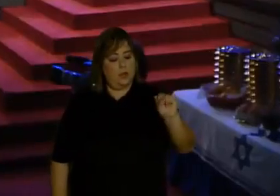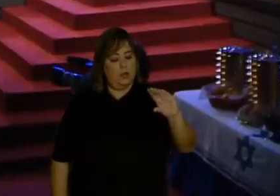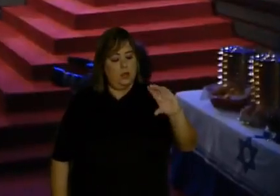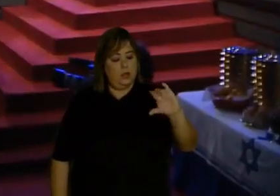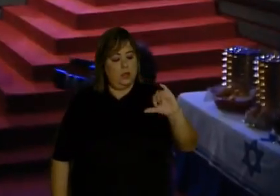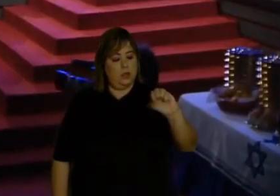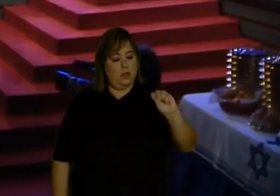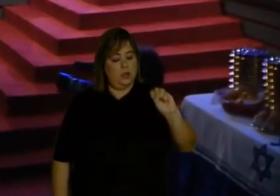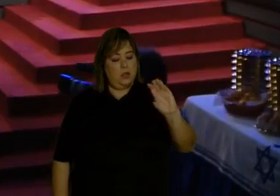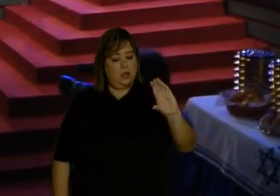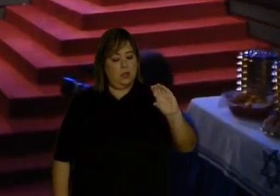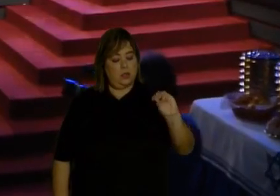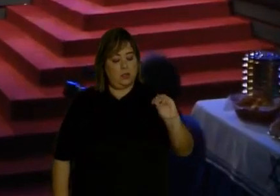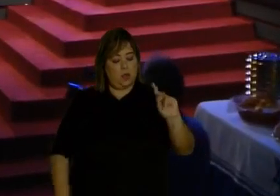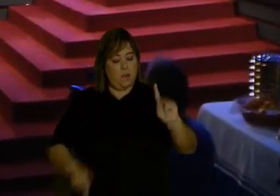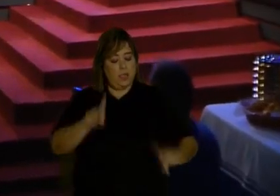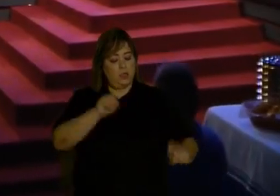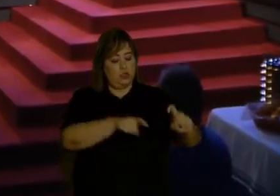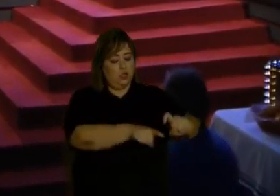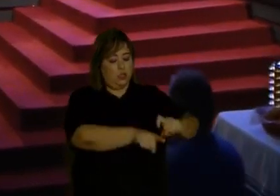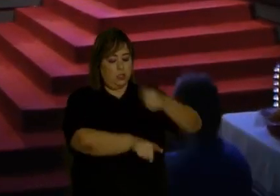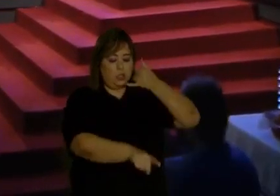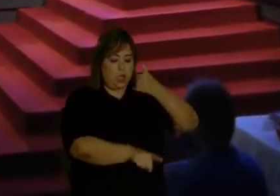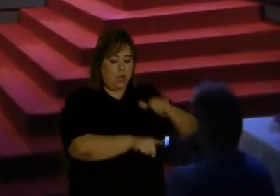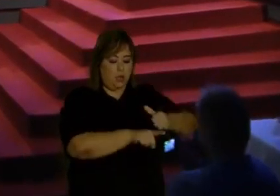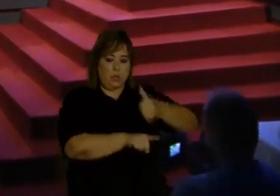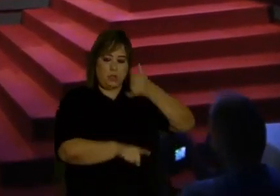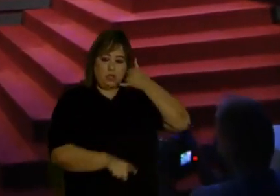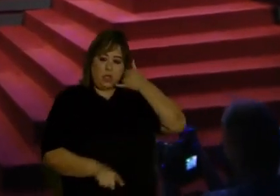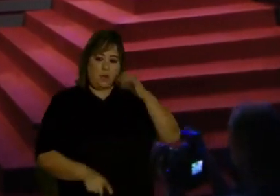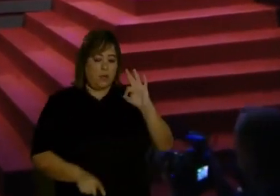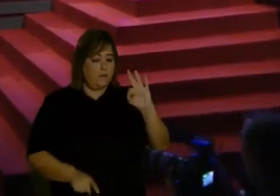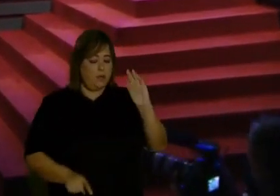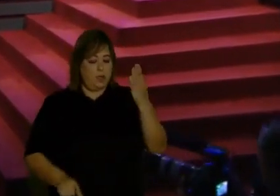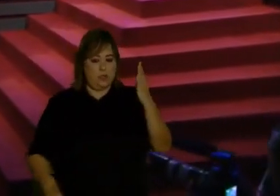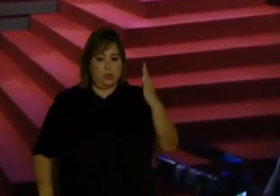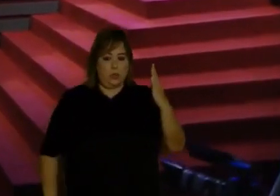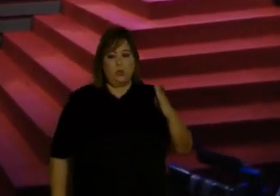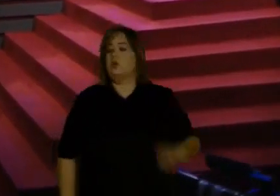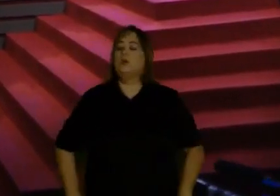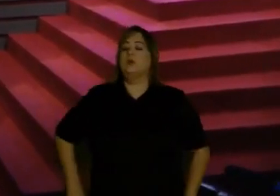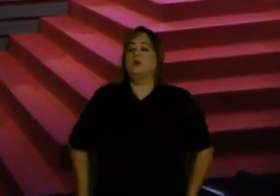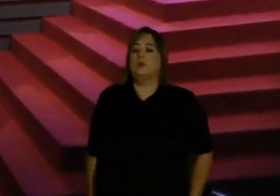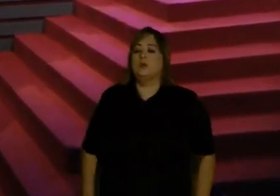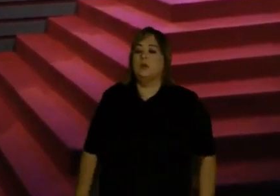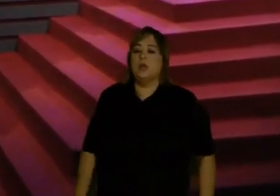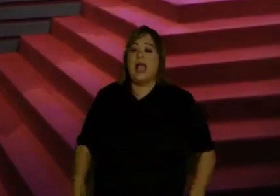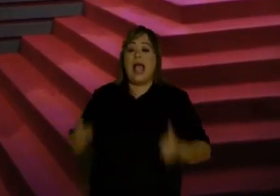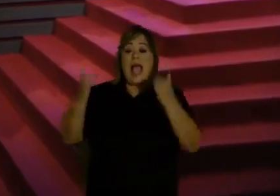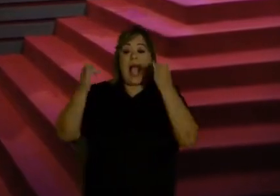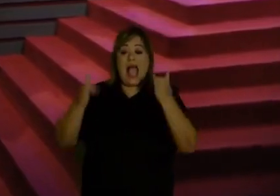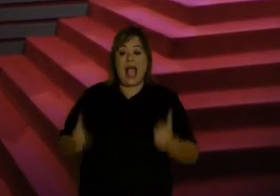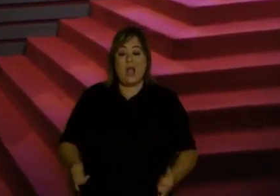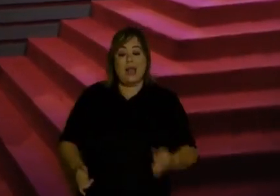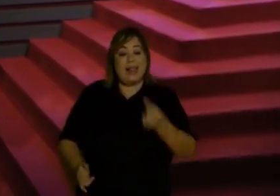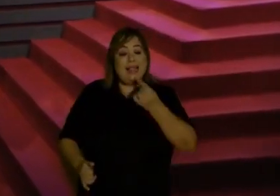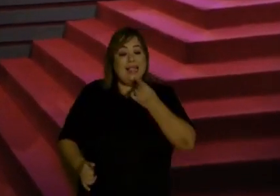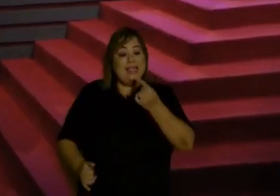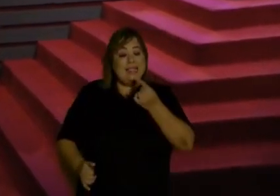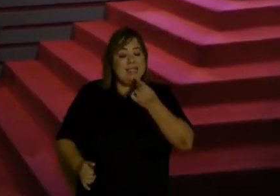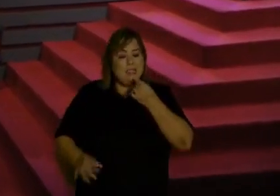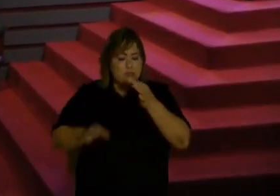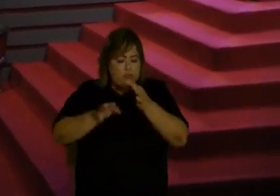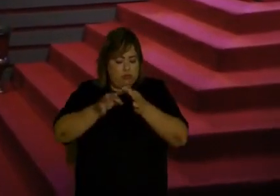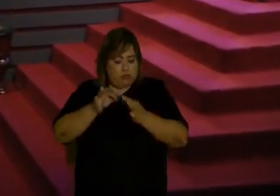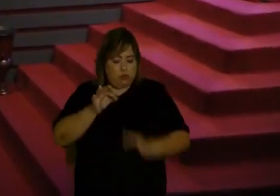Dios, y siguen llamando por Facebook también. Vamos a repetir esta sencilla oración. Escuche